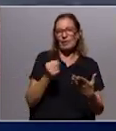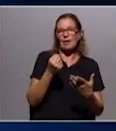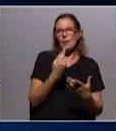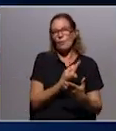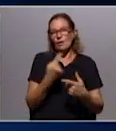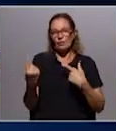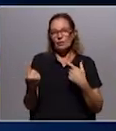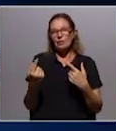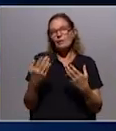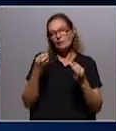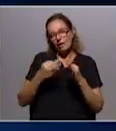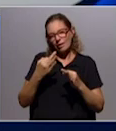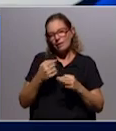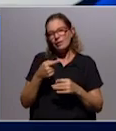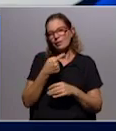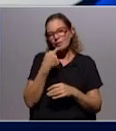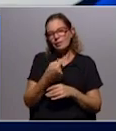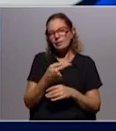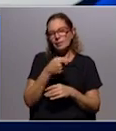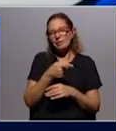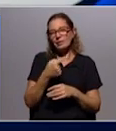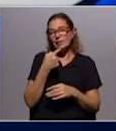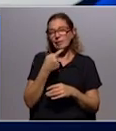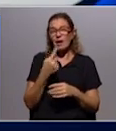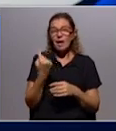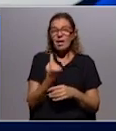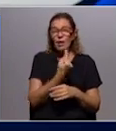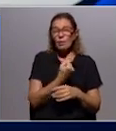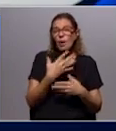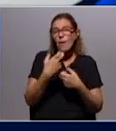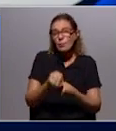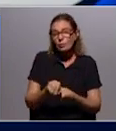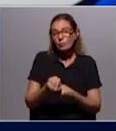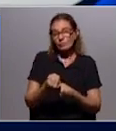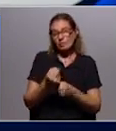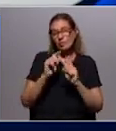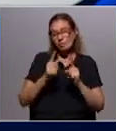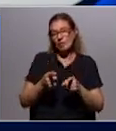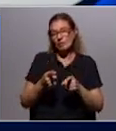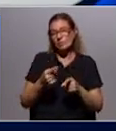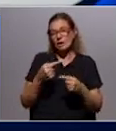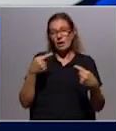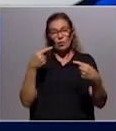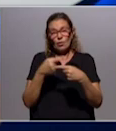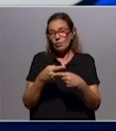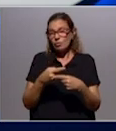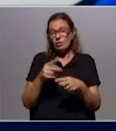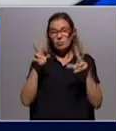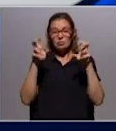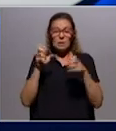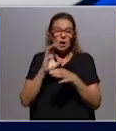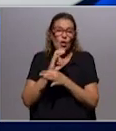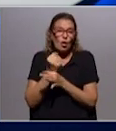otra a tania y creo que en eso que decía es crear dos veces que cada cual aporte lo suyo para combatir cualquier tema de